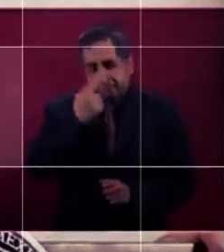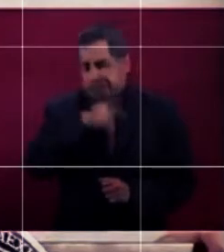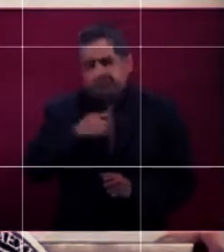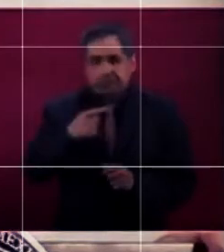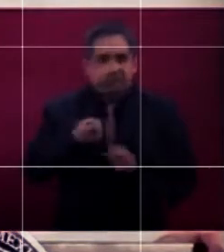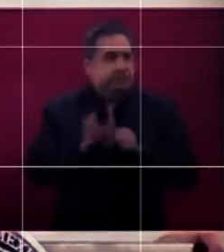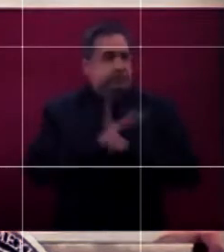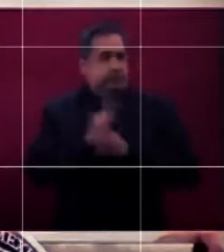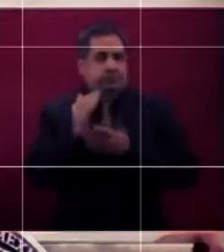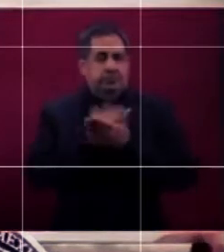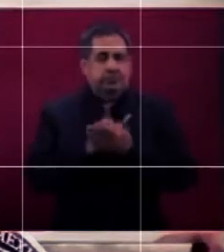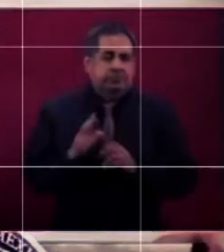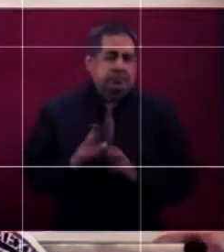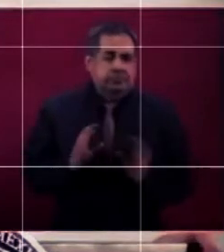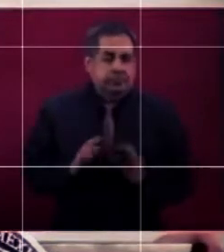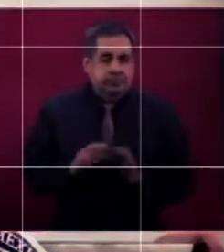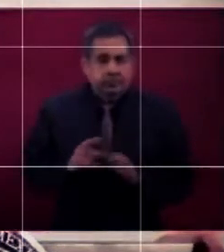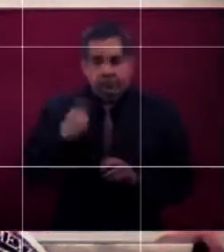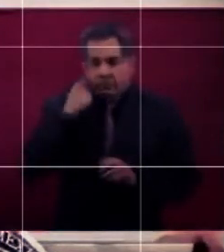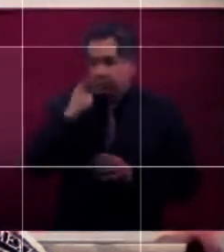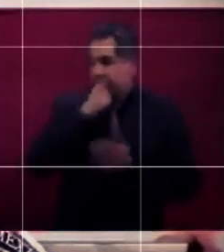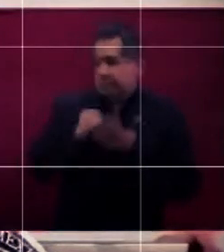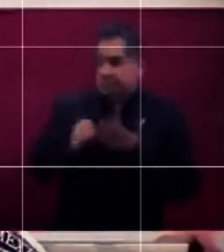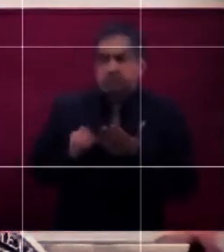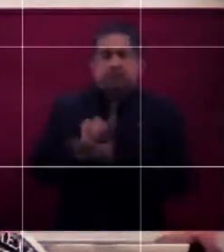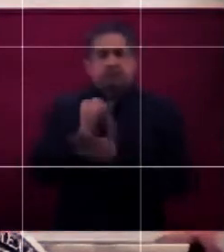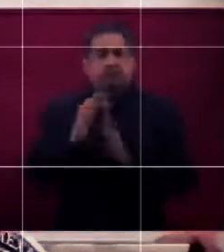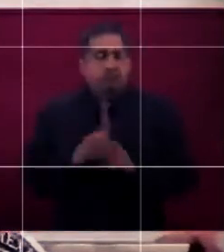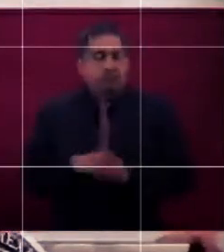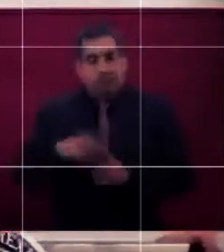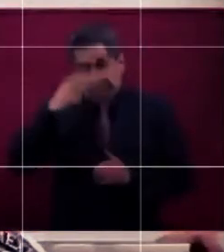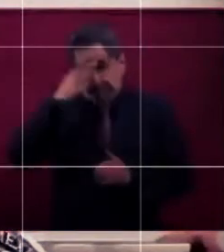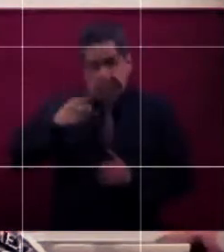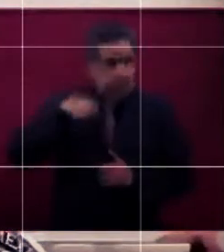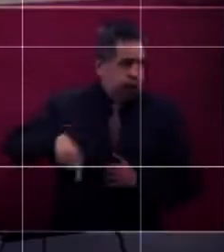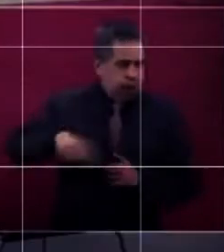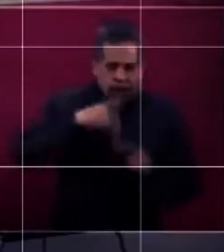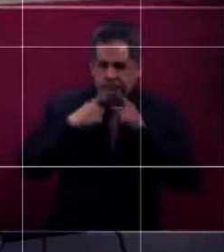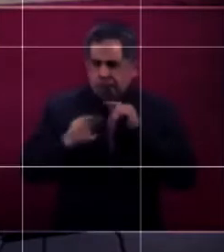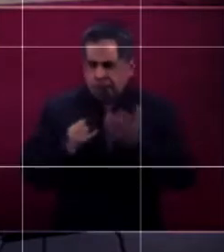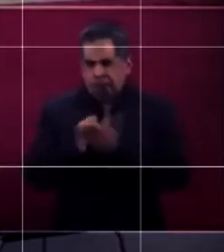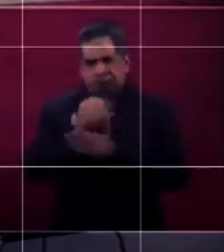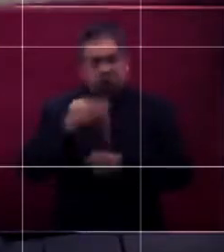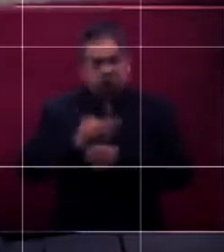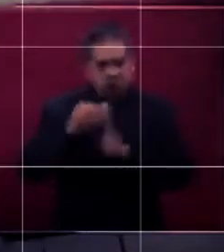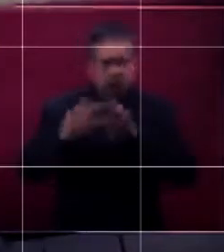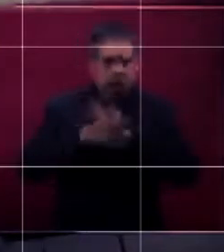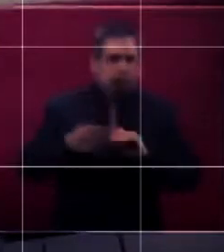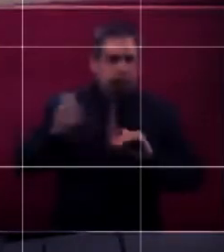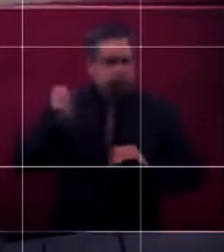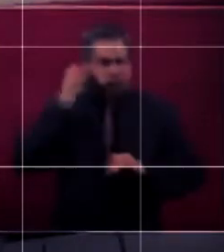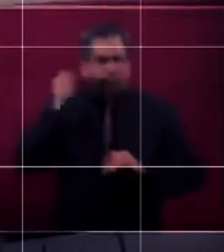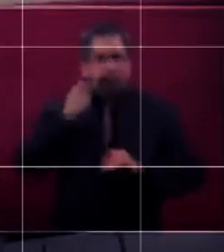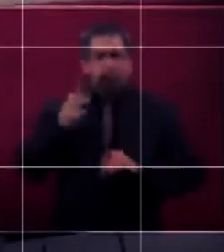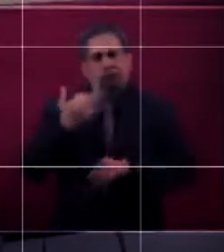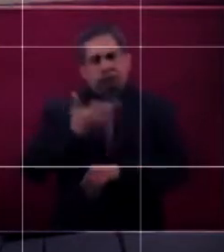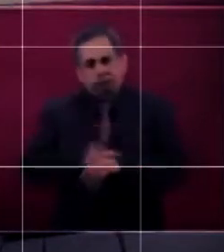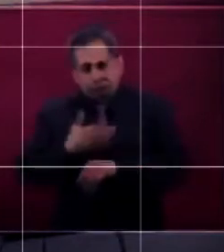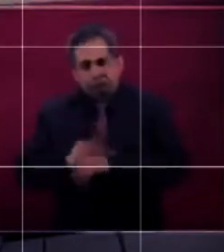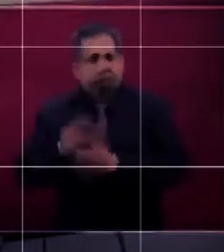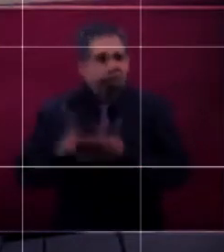epidemia. Eso fue una decisión, no es un accidente. En México decidimos, lo hemos comentado en esta conferencia y en la vespertina muchas